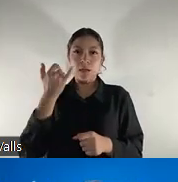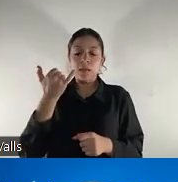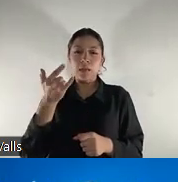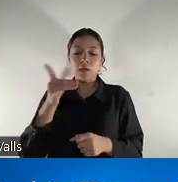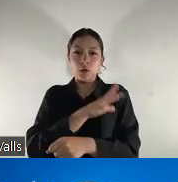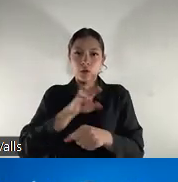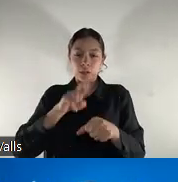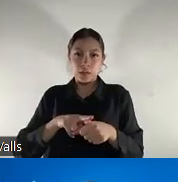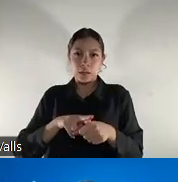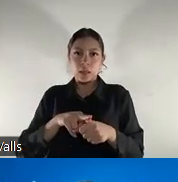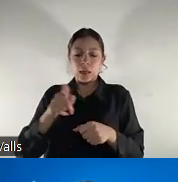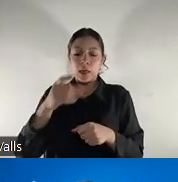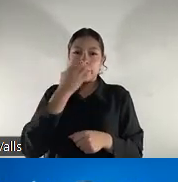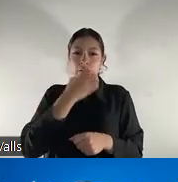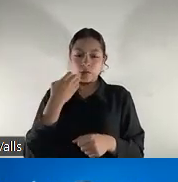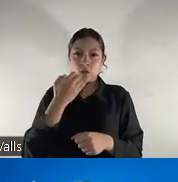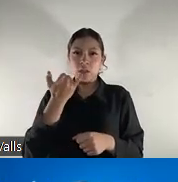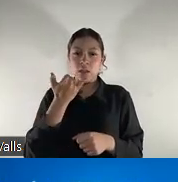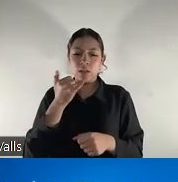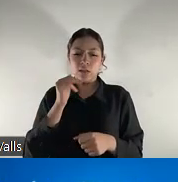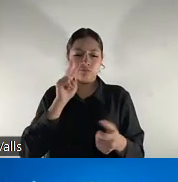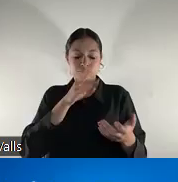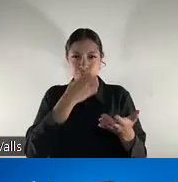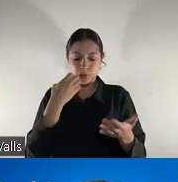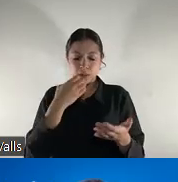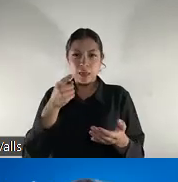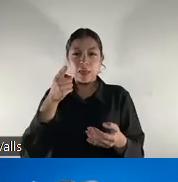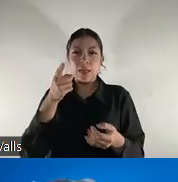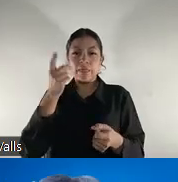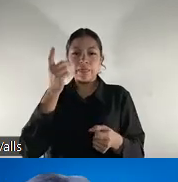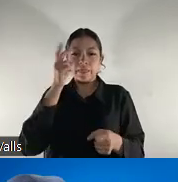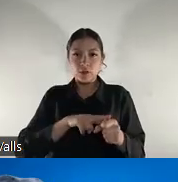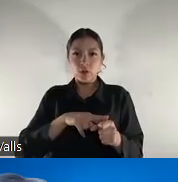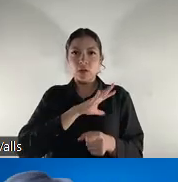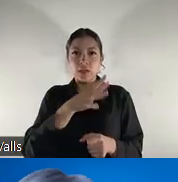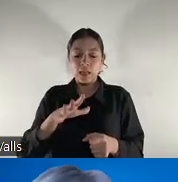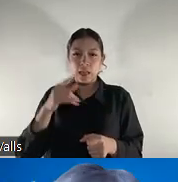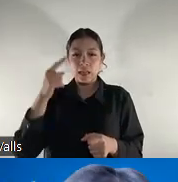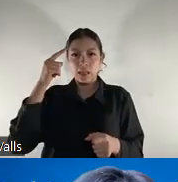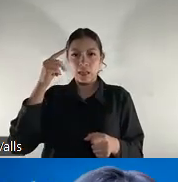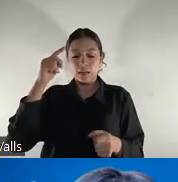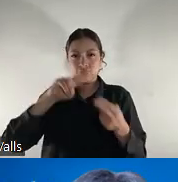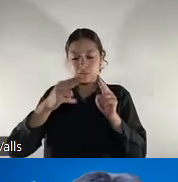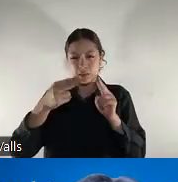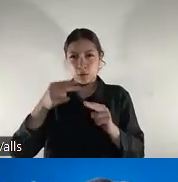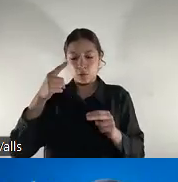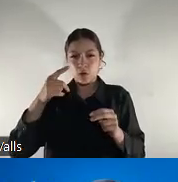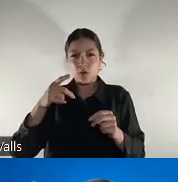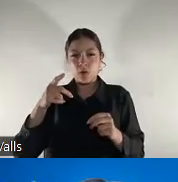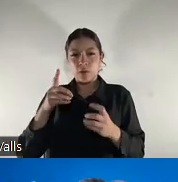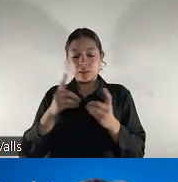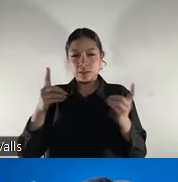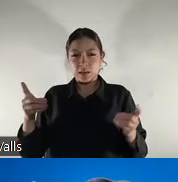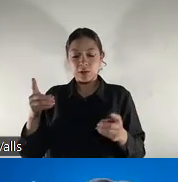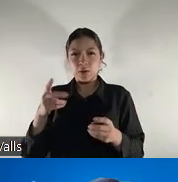de evaluación y diagnóstico en la Dirección General de Atención al Neurodesarrollo en la Secretaría de Salud de Sonora. Entonces, bienvenida